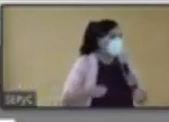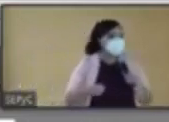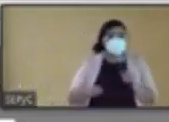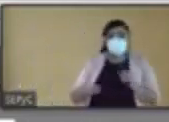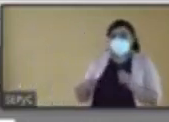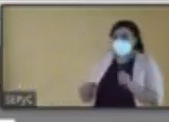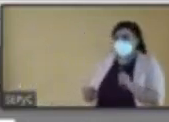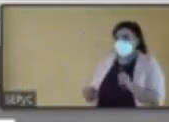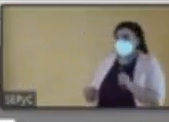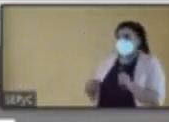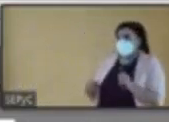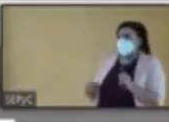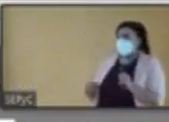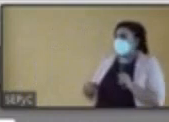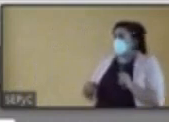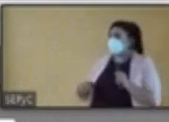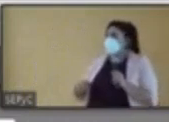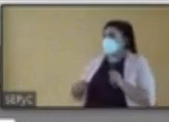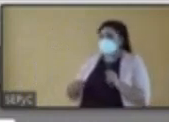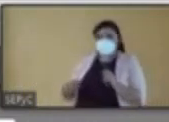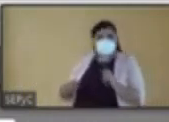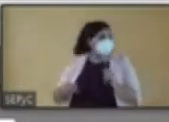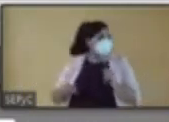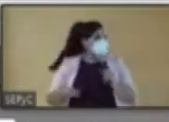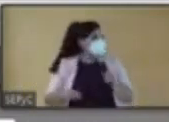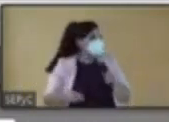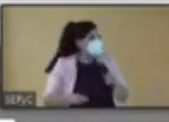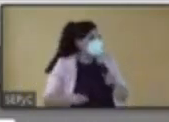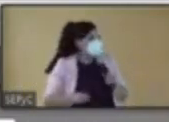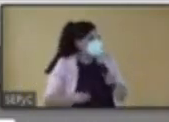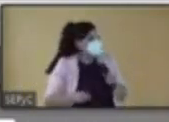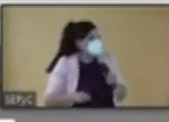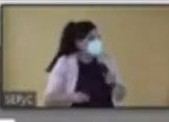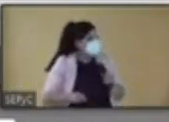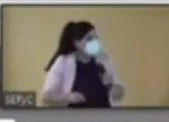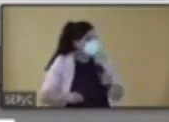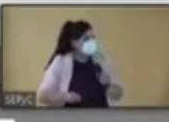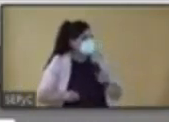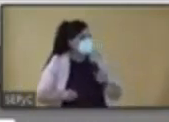que puedo decir todos, ya contamos con la misma.